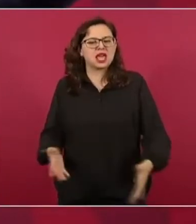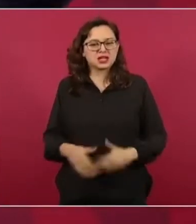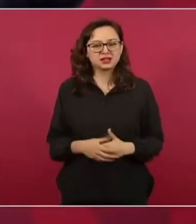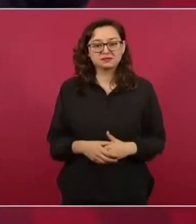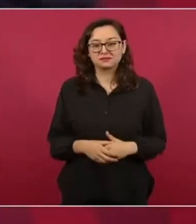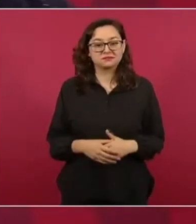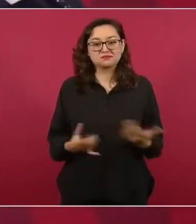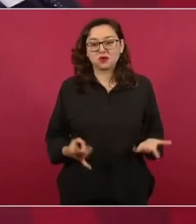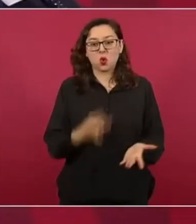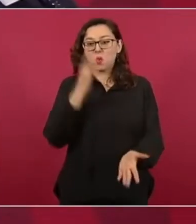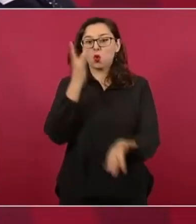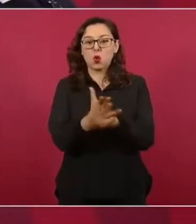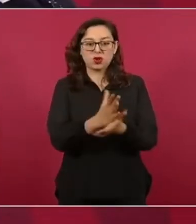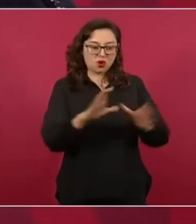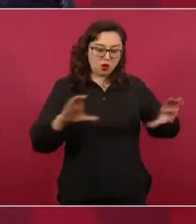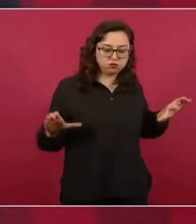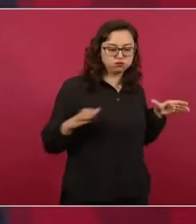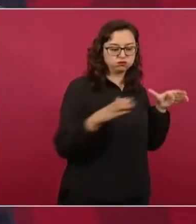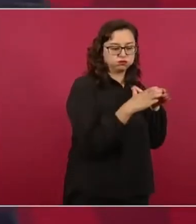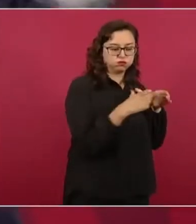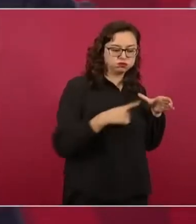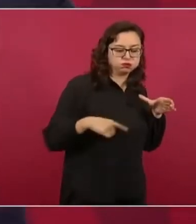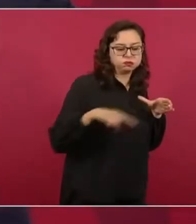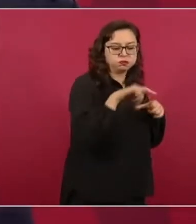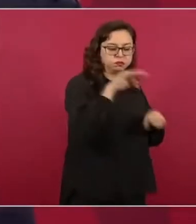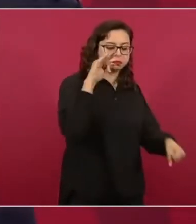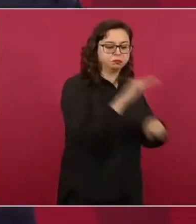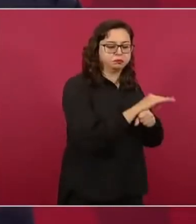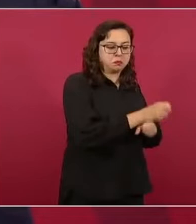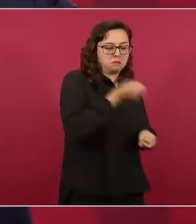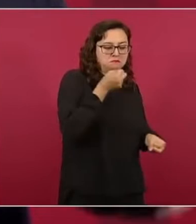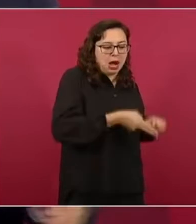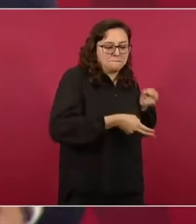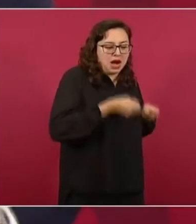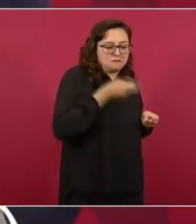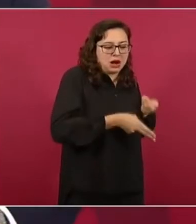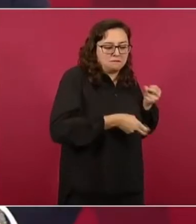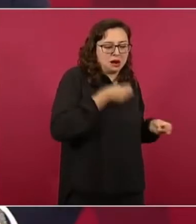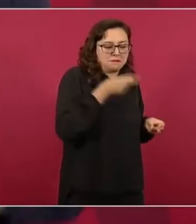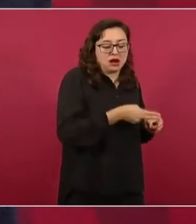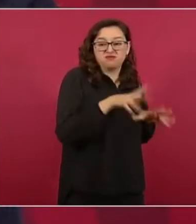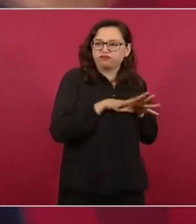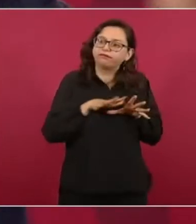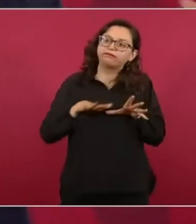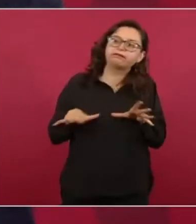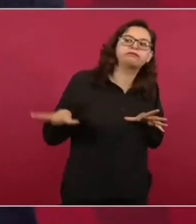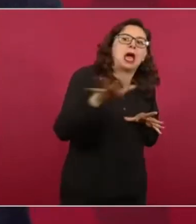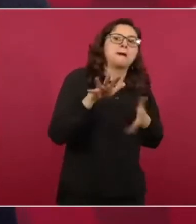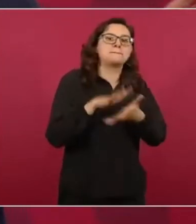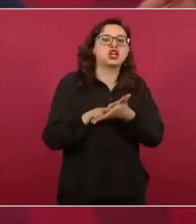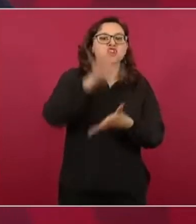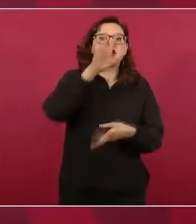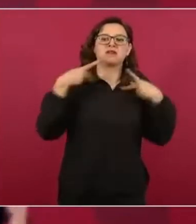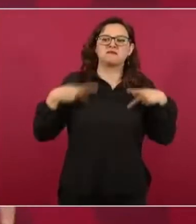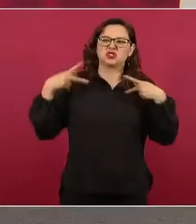a una élite y perjudicar a la mayoría del pueblo de México. Eso fue,